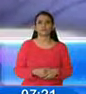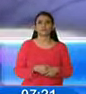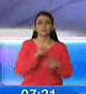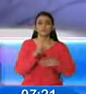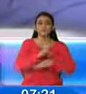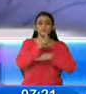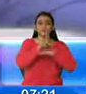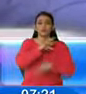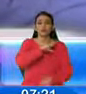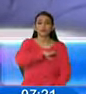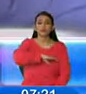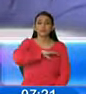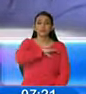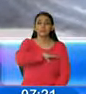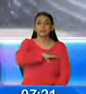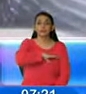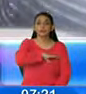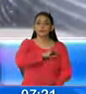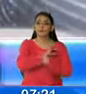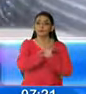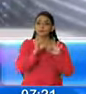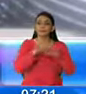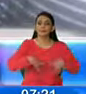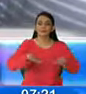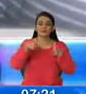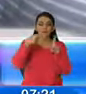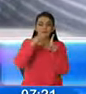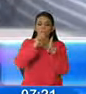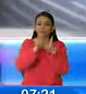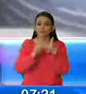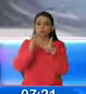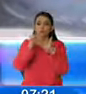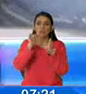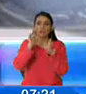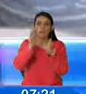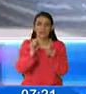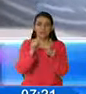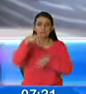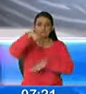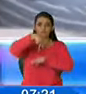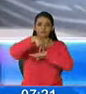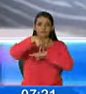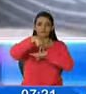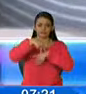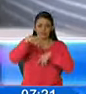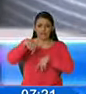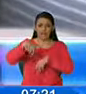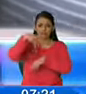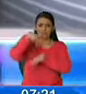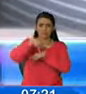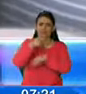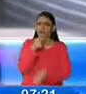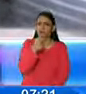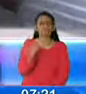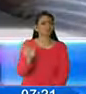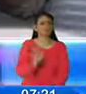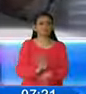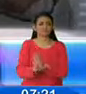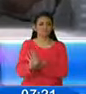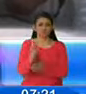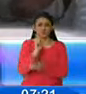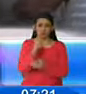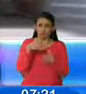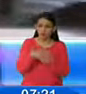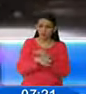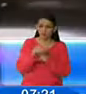director municipal de ASE Urbano, Gustavo Zúñiga, quien se encontraba en el lugar de los hechos, negó el supuesto abuso